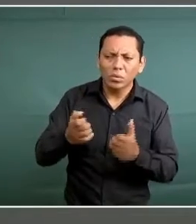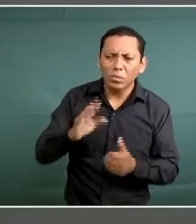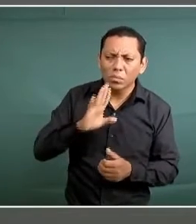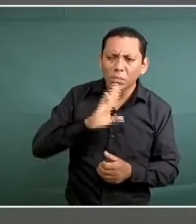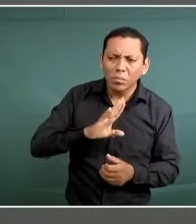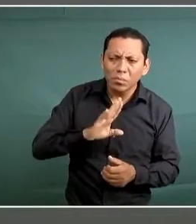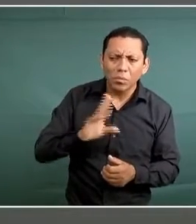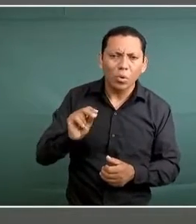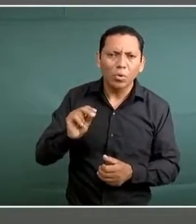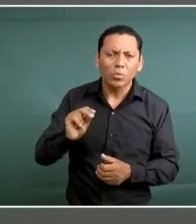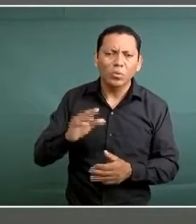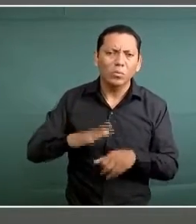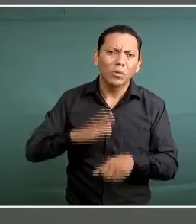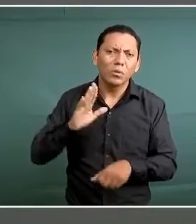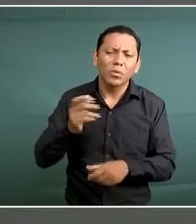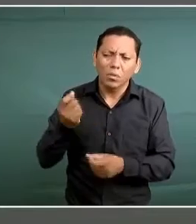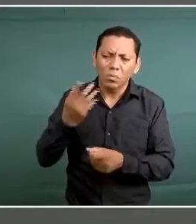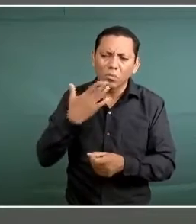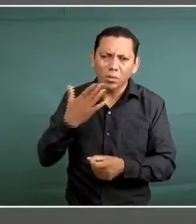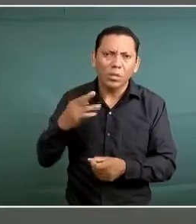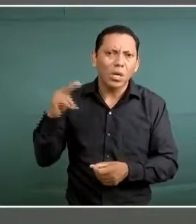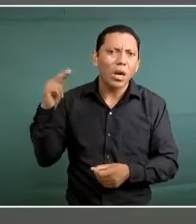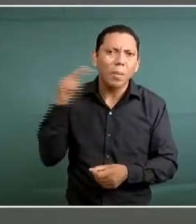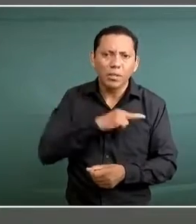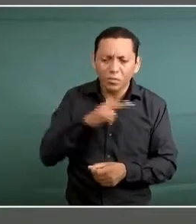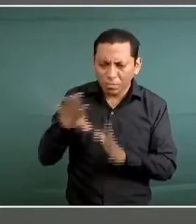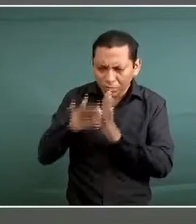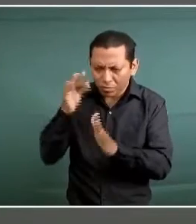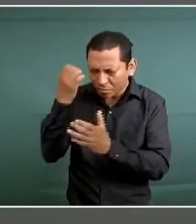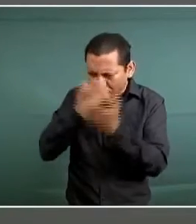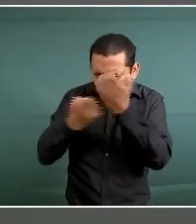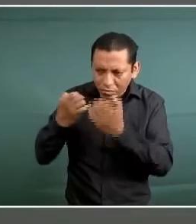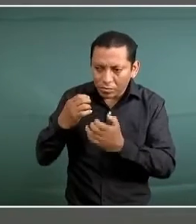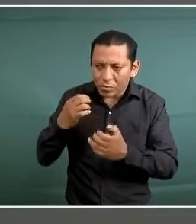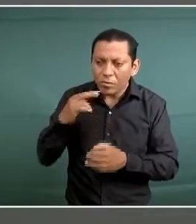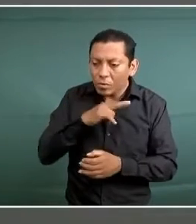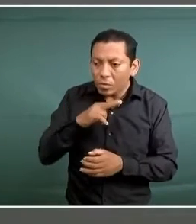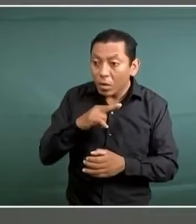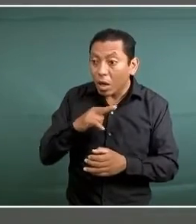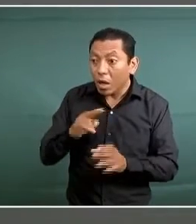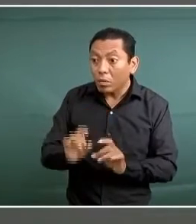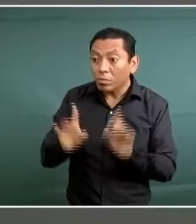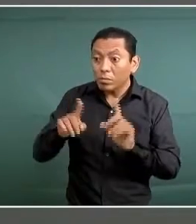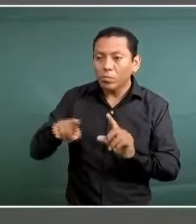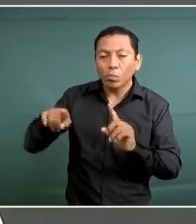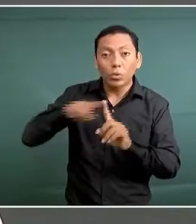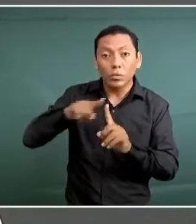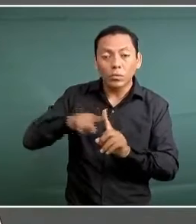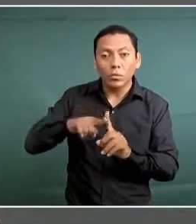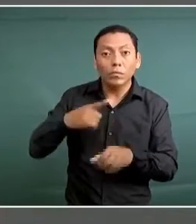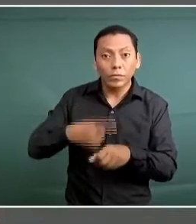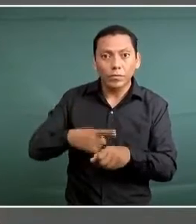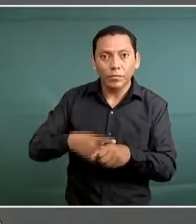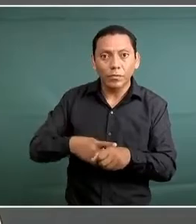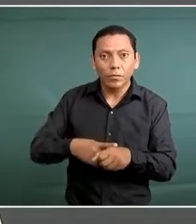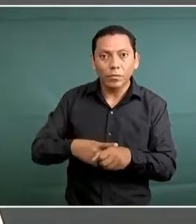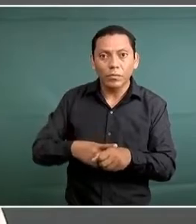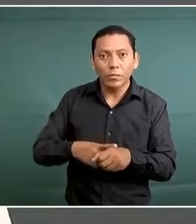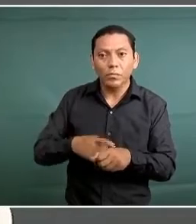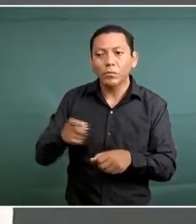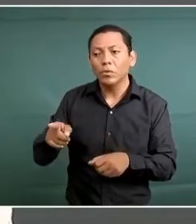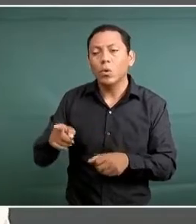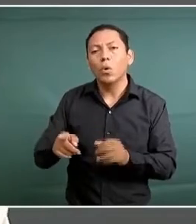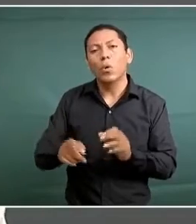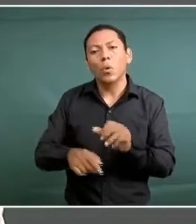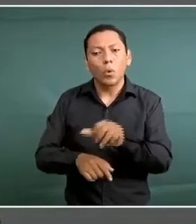muchos que se hacen esta prueba rápida salen positivos y van después a